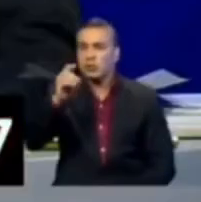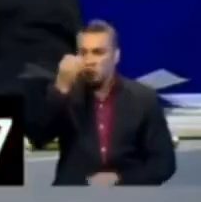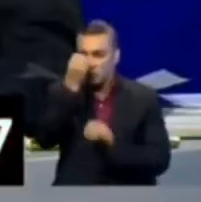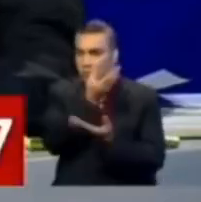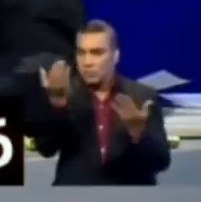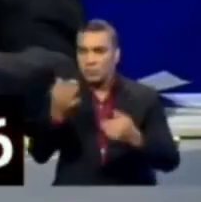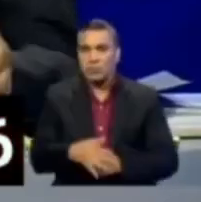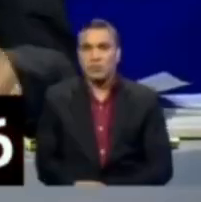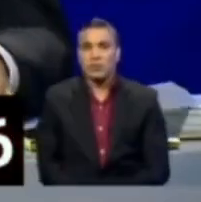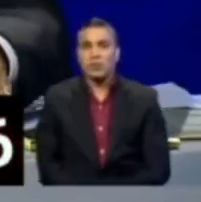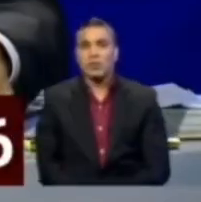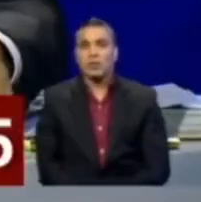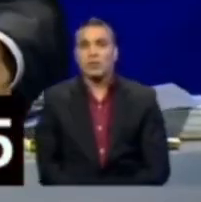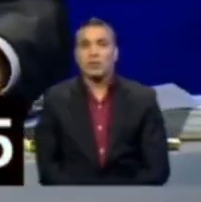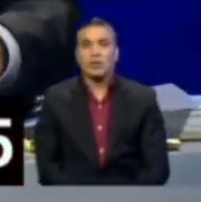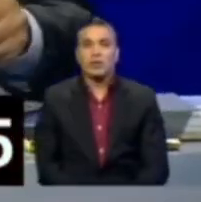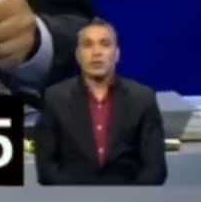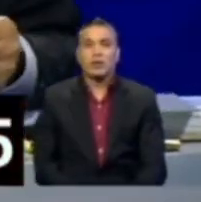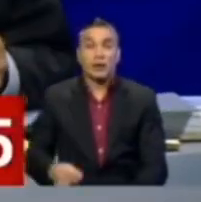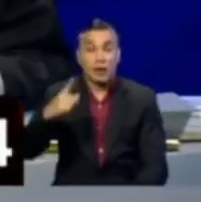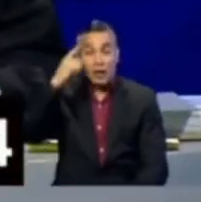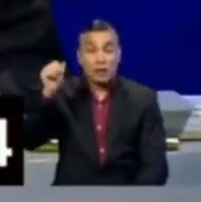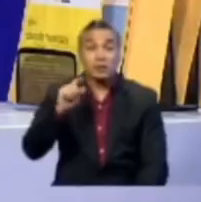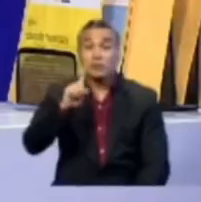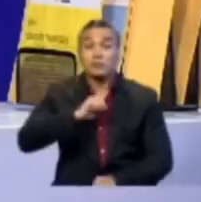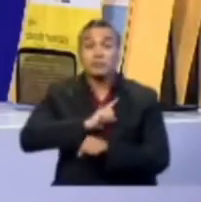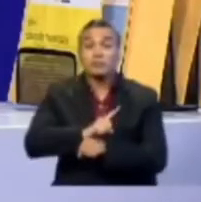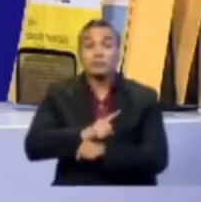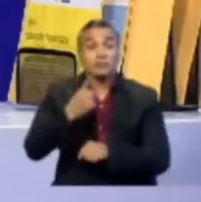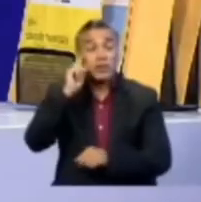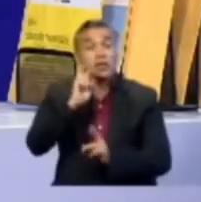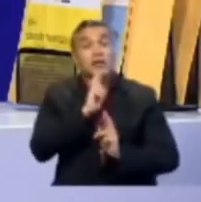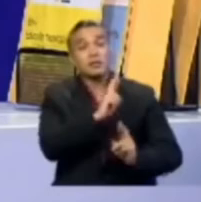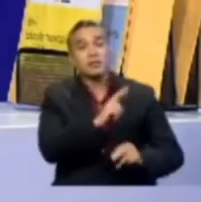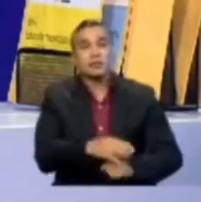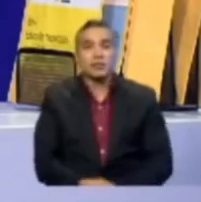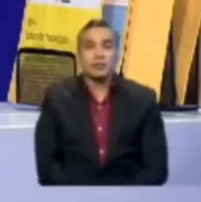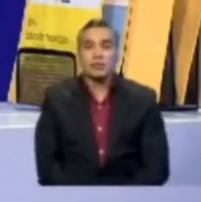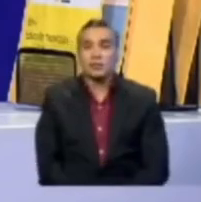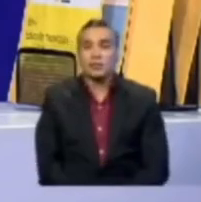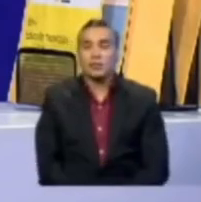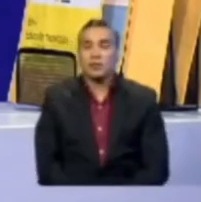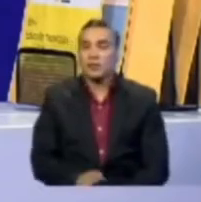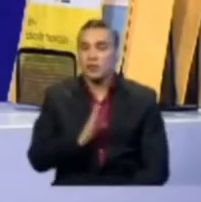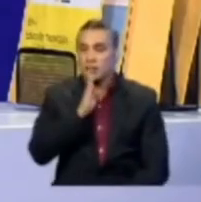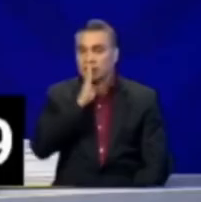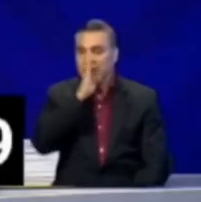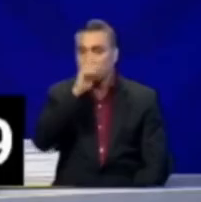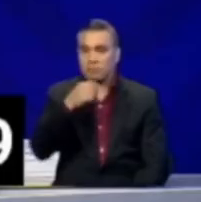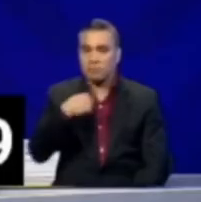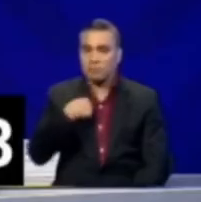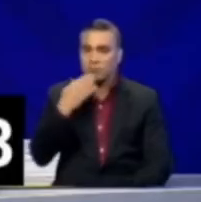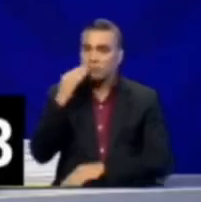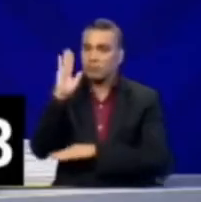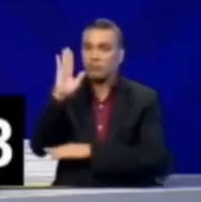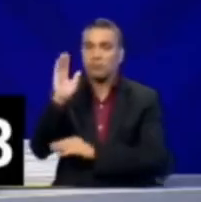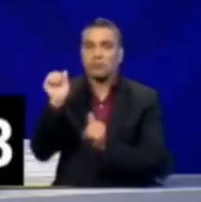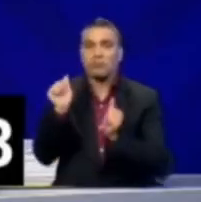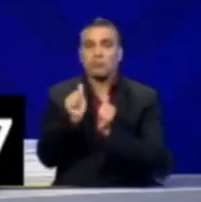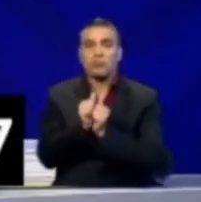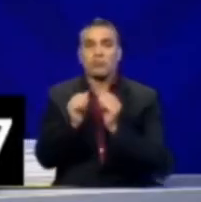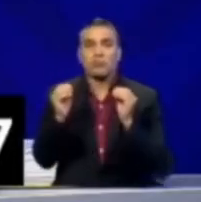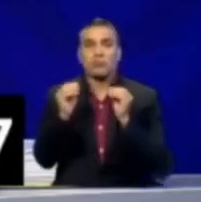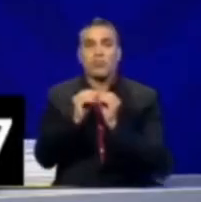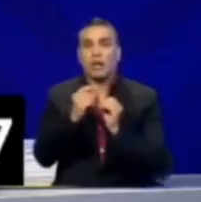informe? Candidato Lazo, tiene un minuto para su respuesta. Siempre me he comprometido con los más